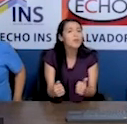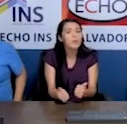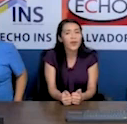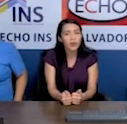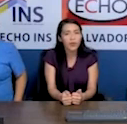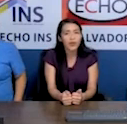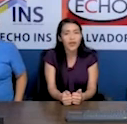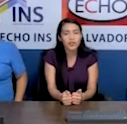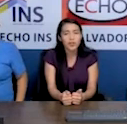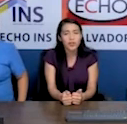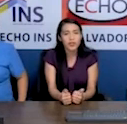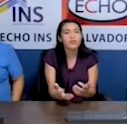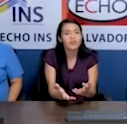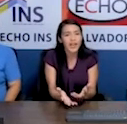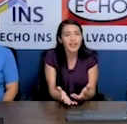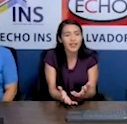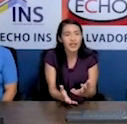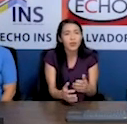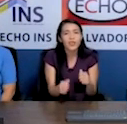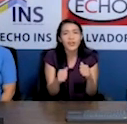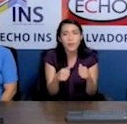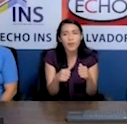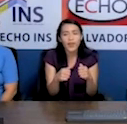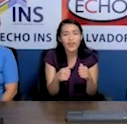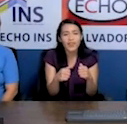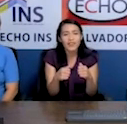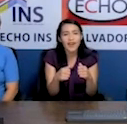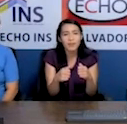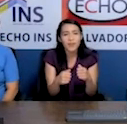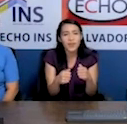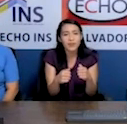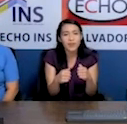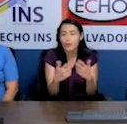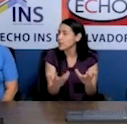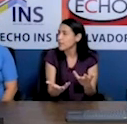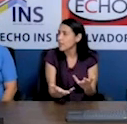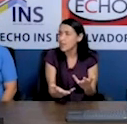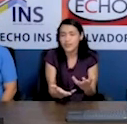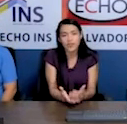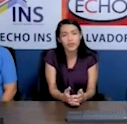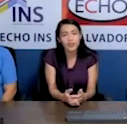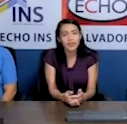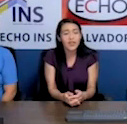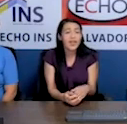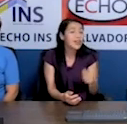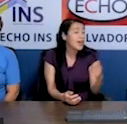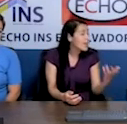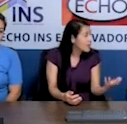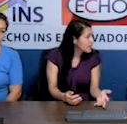no? ¿Cómo me puedo yo reforzar o quién me puede dar a mí una capacidad de